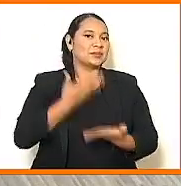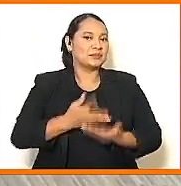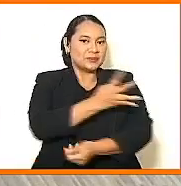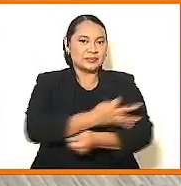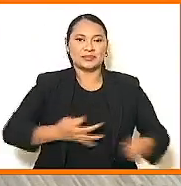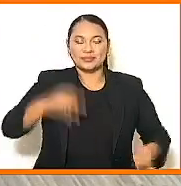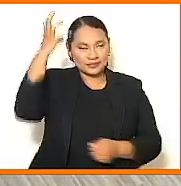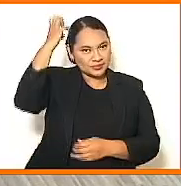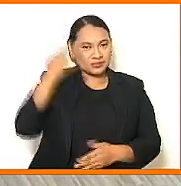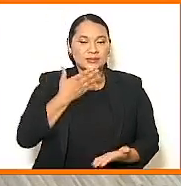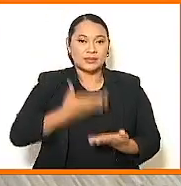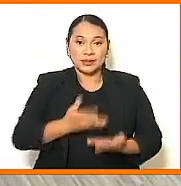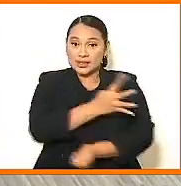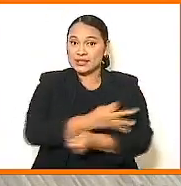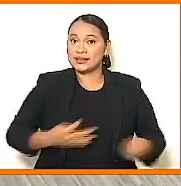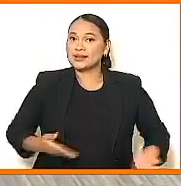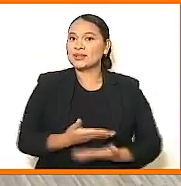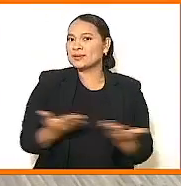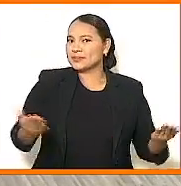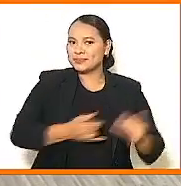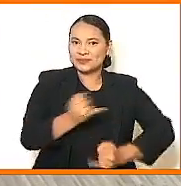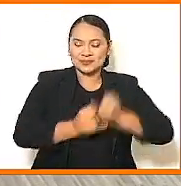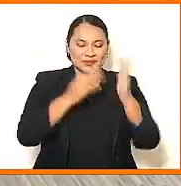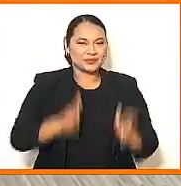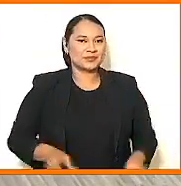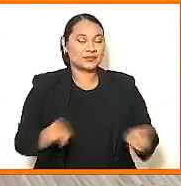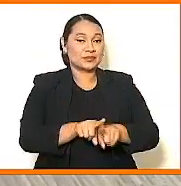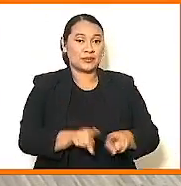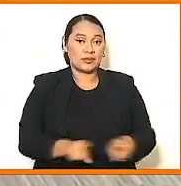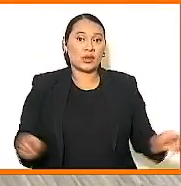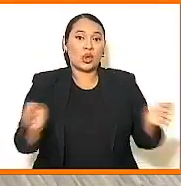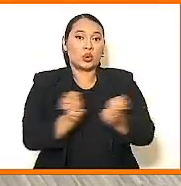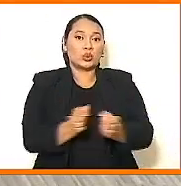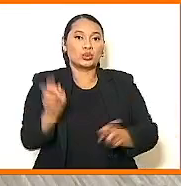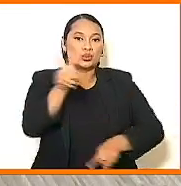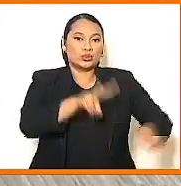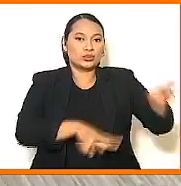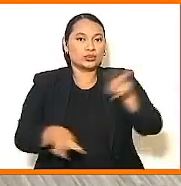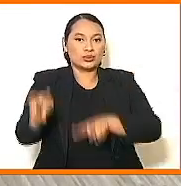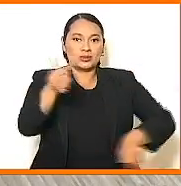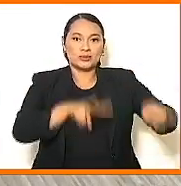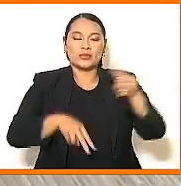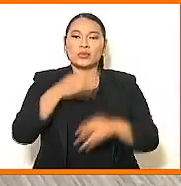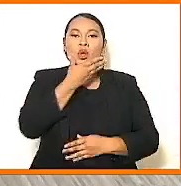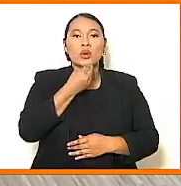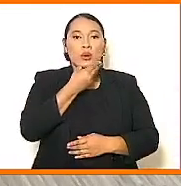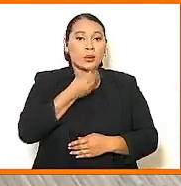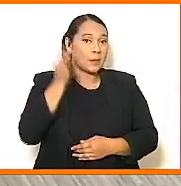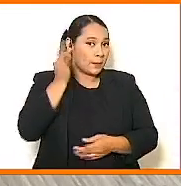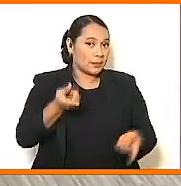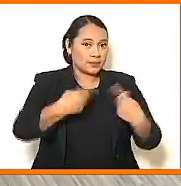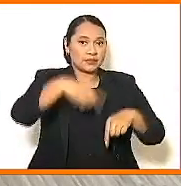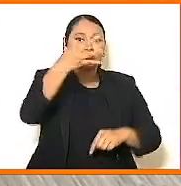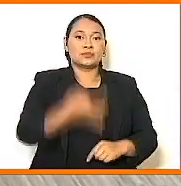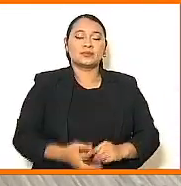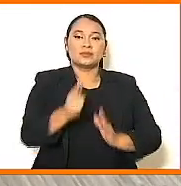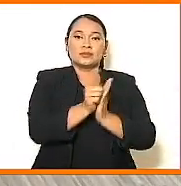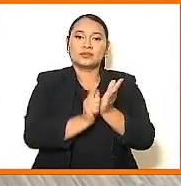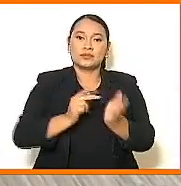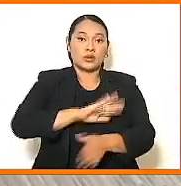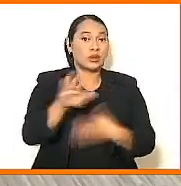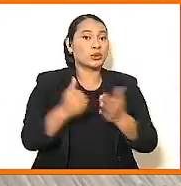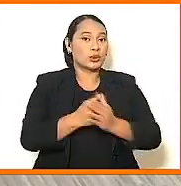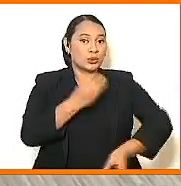Charlie. Buenas tardes a todos nuestros jugadores. También nos encontramos con la presencia de nuestra auditora y notario, quienes están para dar fe y legalidad de todos nuestros